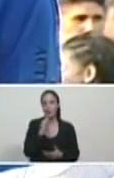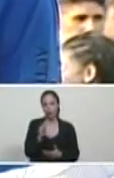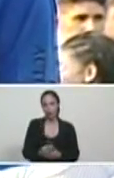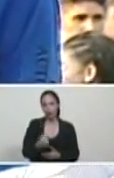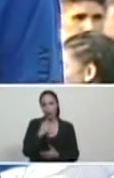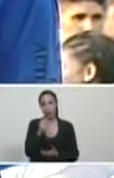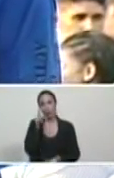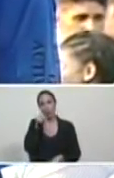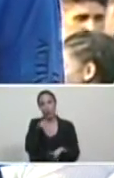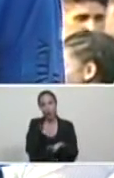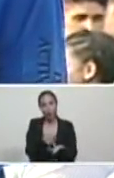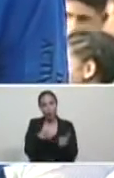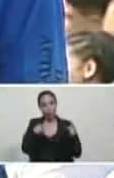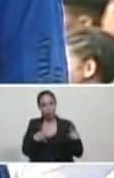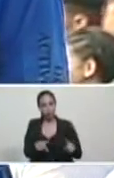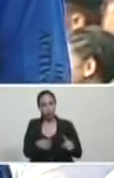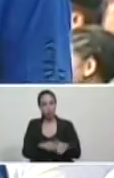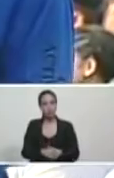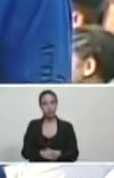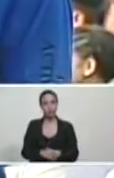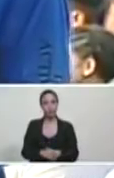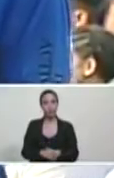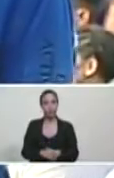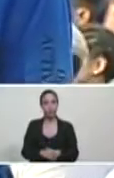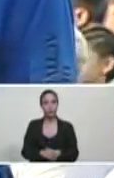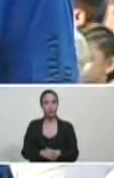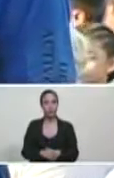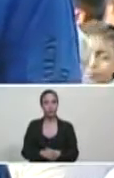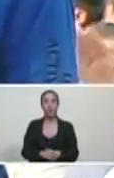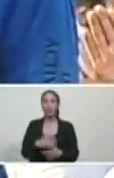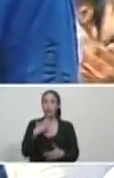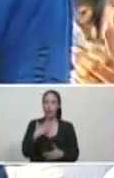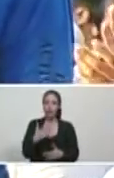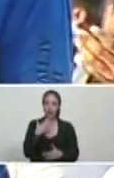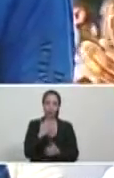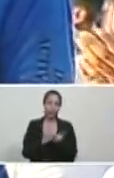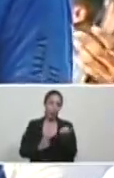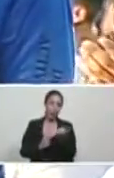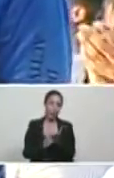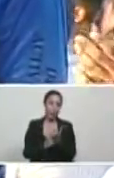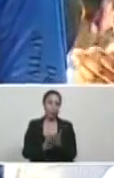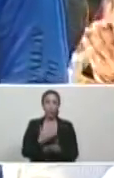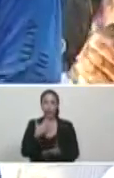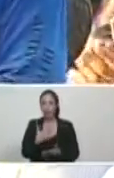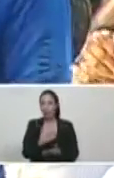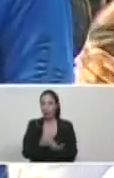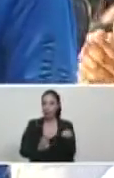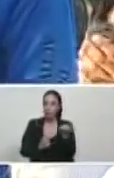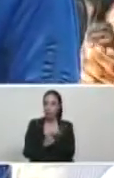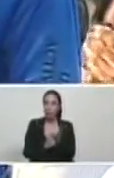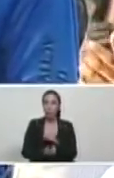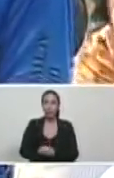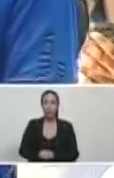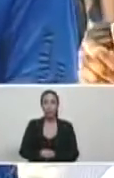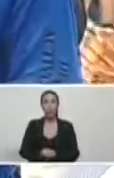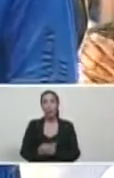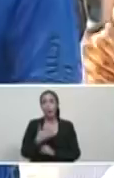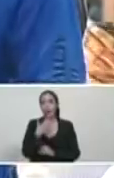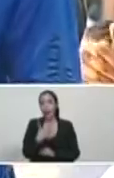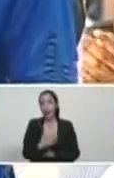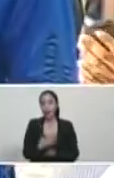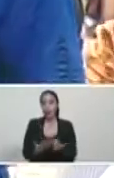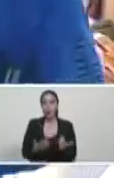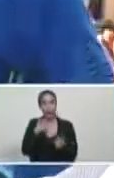hoy los que hemos querido seguir este movimiento. Gracias, Mimón, por creer en este movimiento. Gracias por